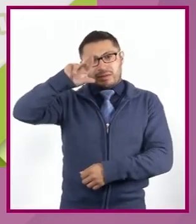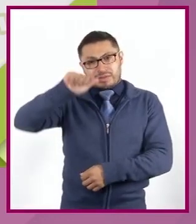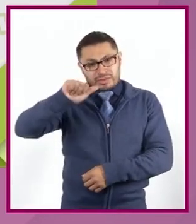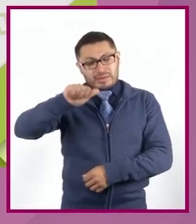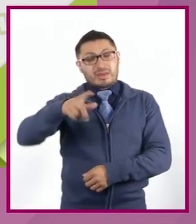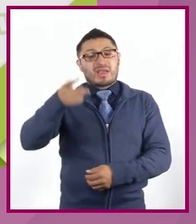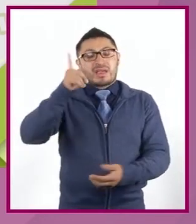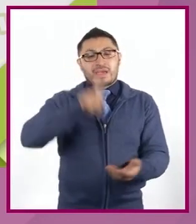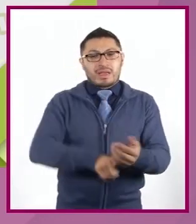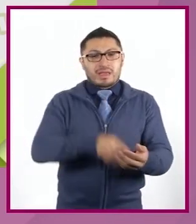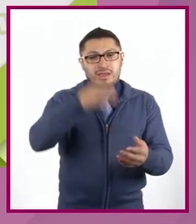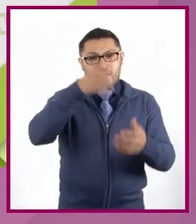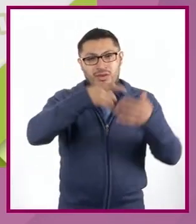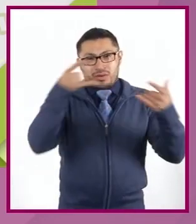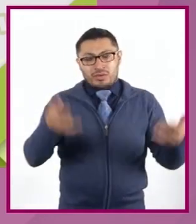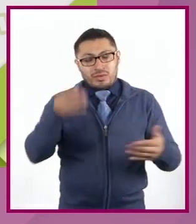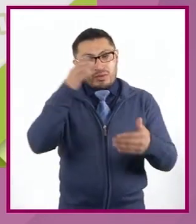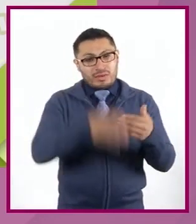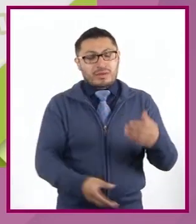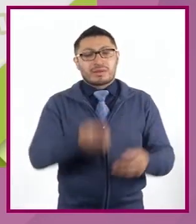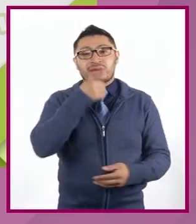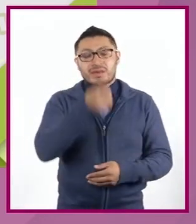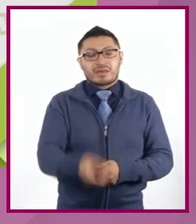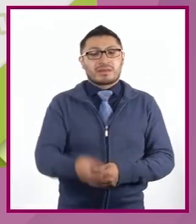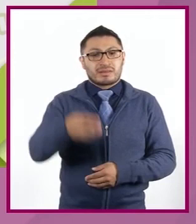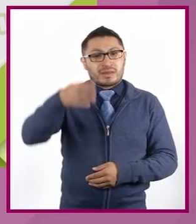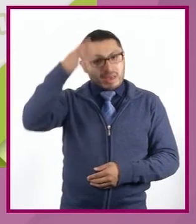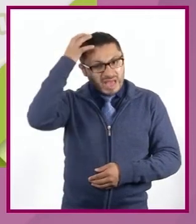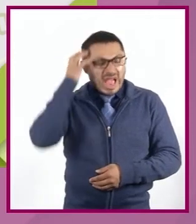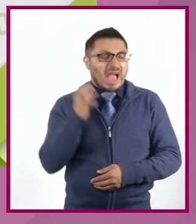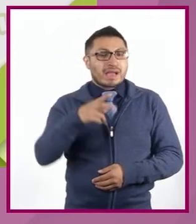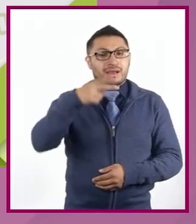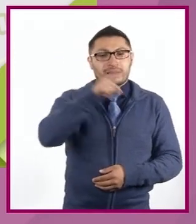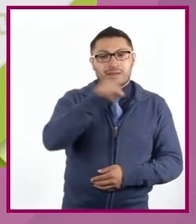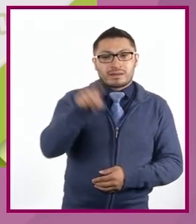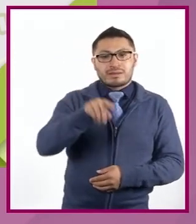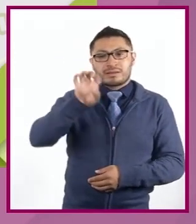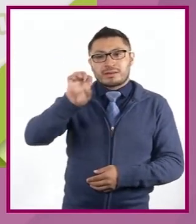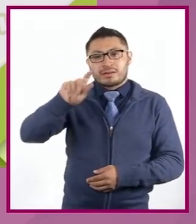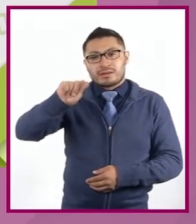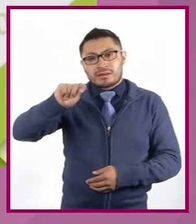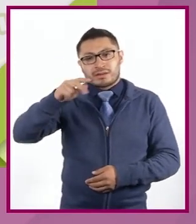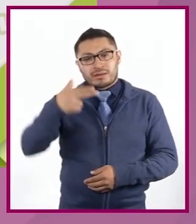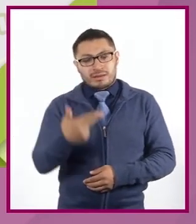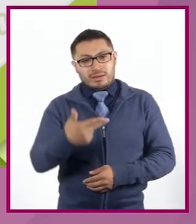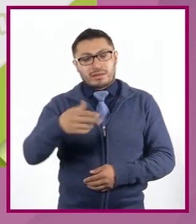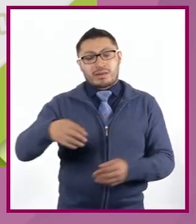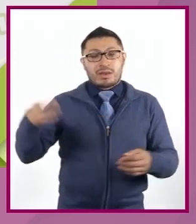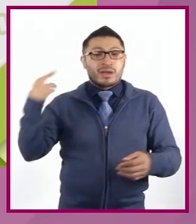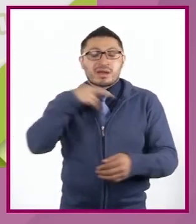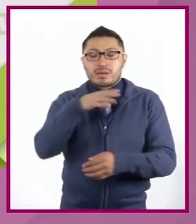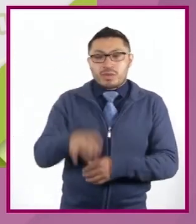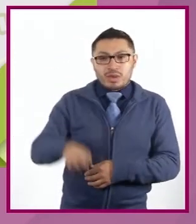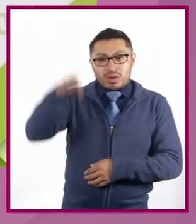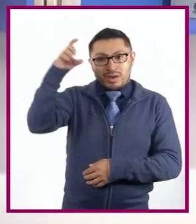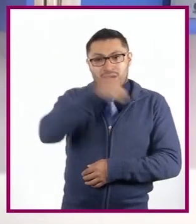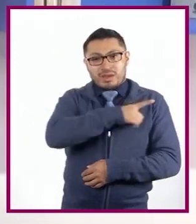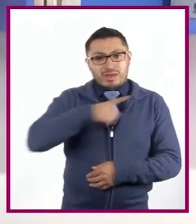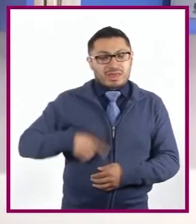cuento, se menciona que Seth, el león, pronto crecería y tendría que abandonar la